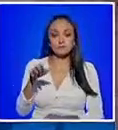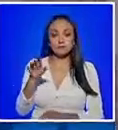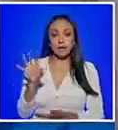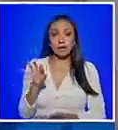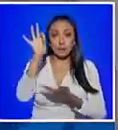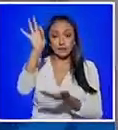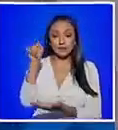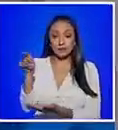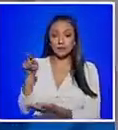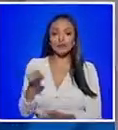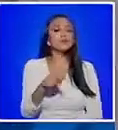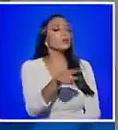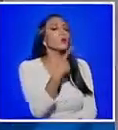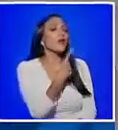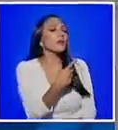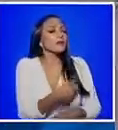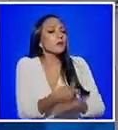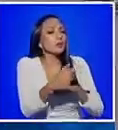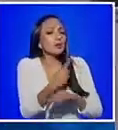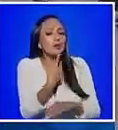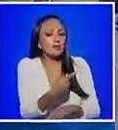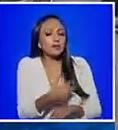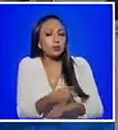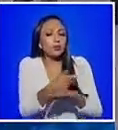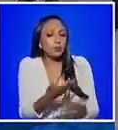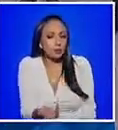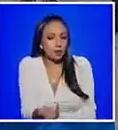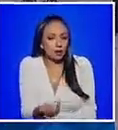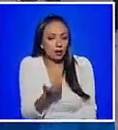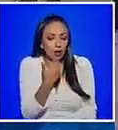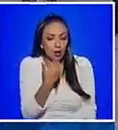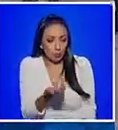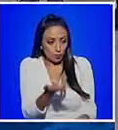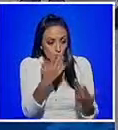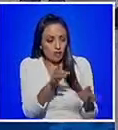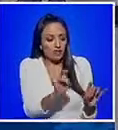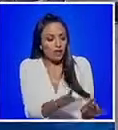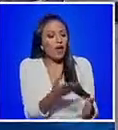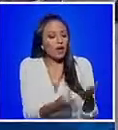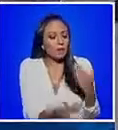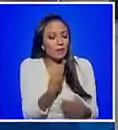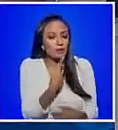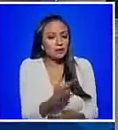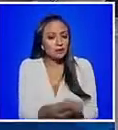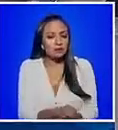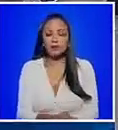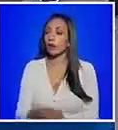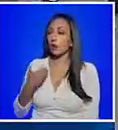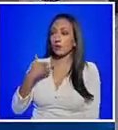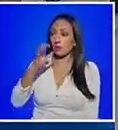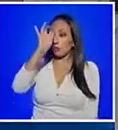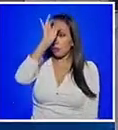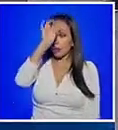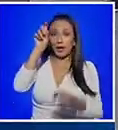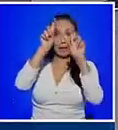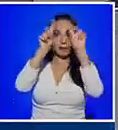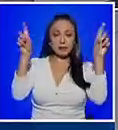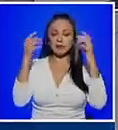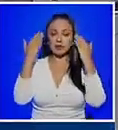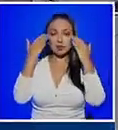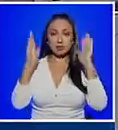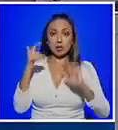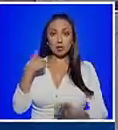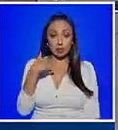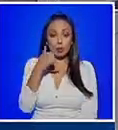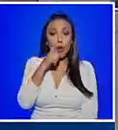El GAB. ¿Qué es lo que le dicen, por ejemplo, las autoridades? ¿Acá dejaron esta obra de esta manera? Sí, no sé de qué empresa es. No, realmente ayer